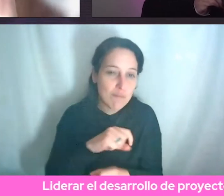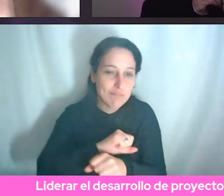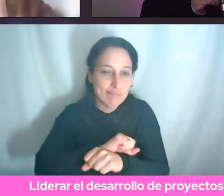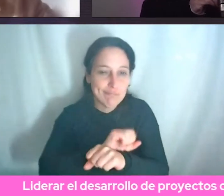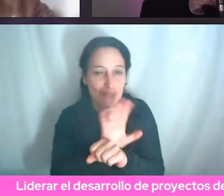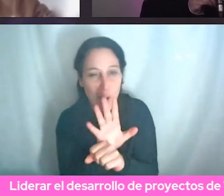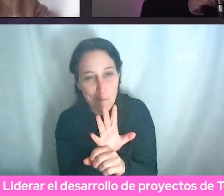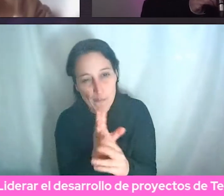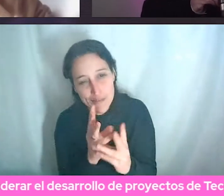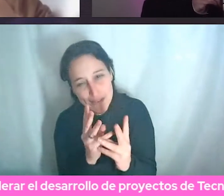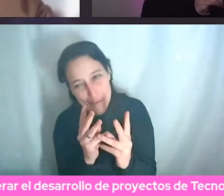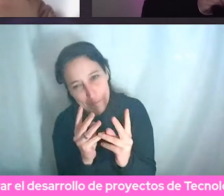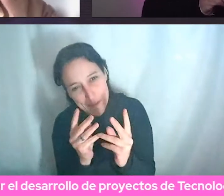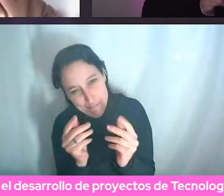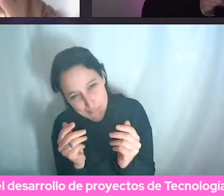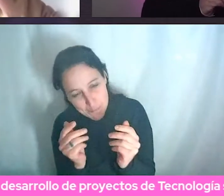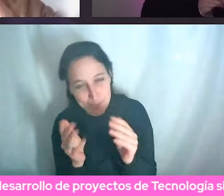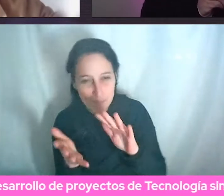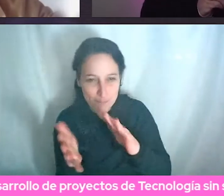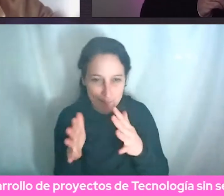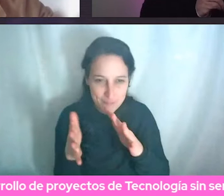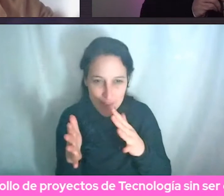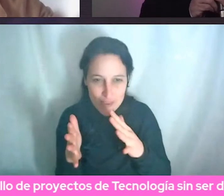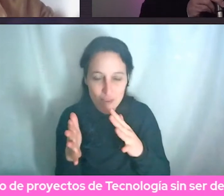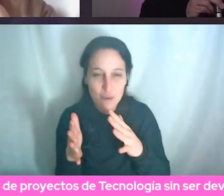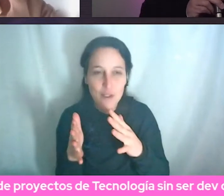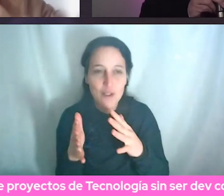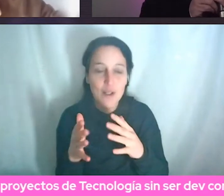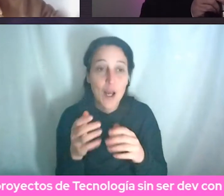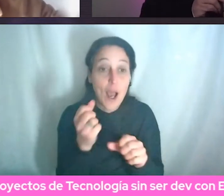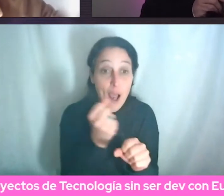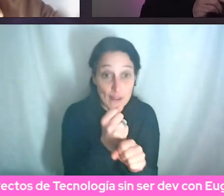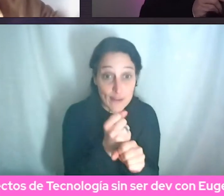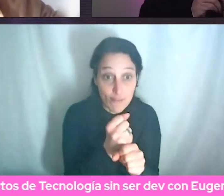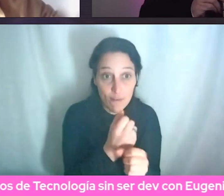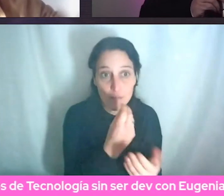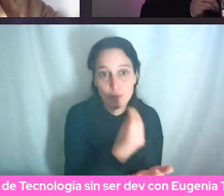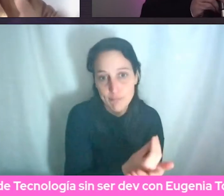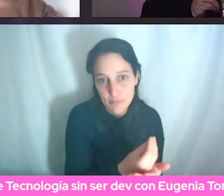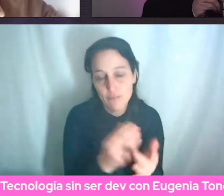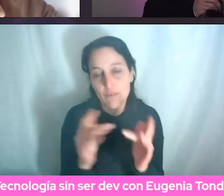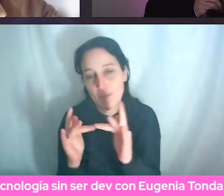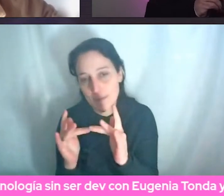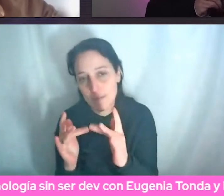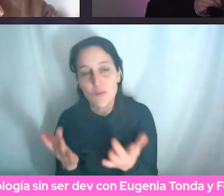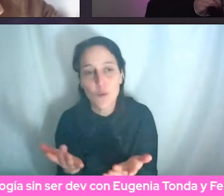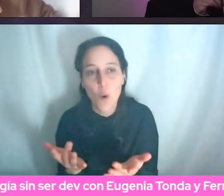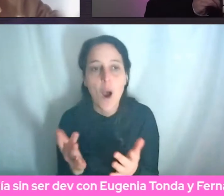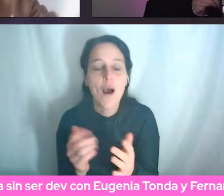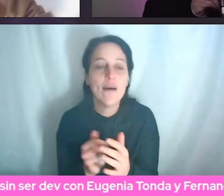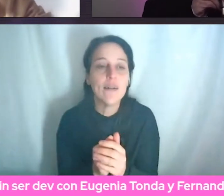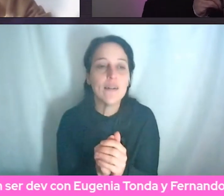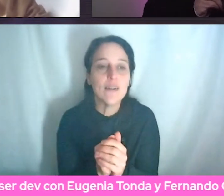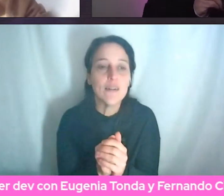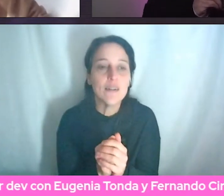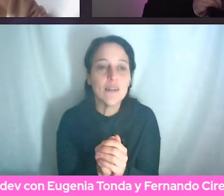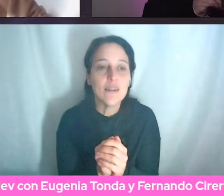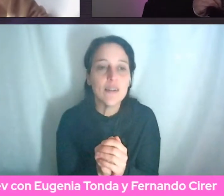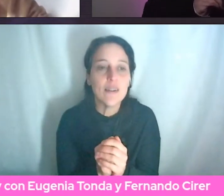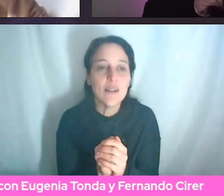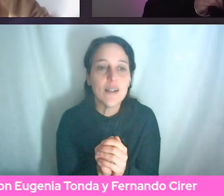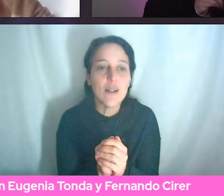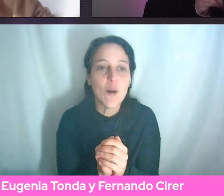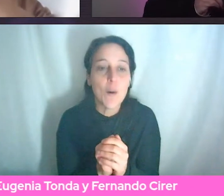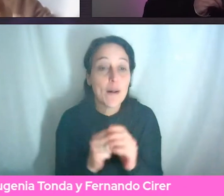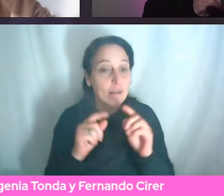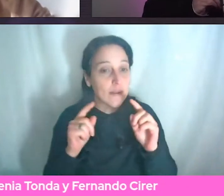aunque es debatible, de trabajo remoto y lo que eso implica también para los equipos y para liderar, hay que tener eso en